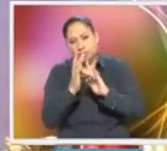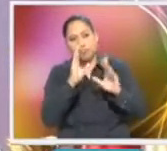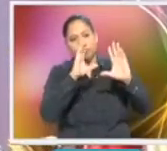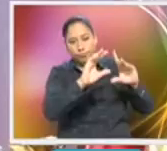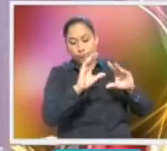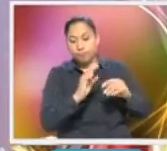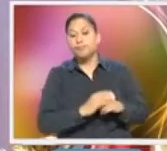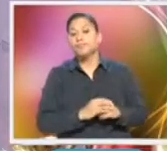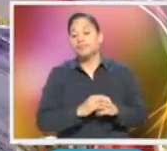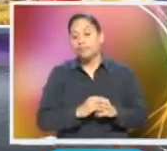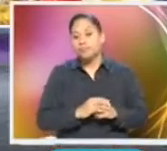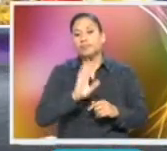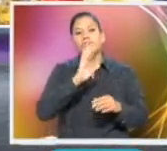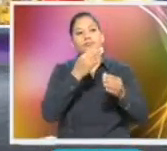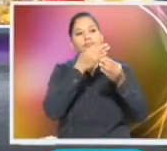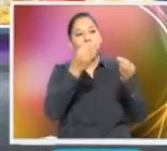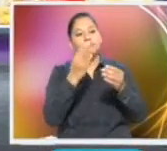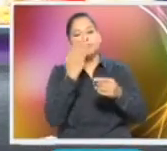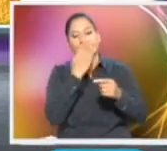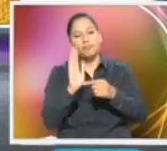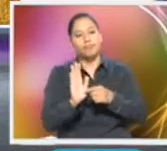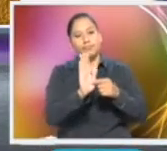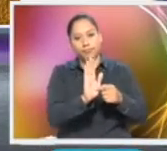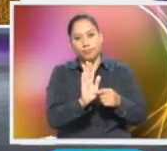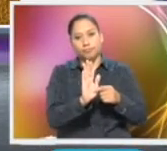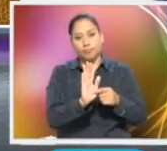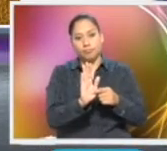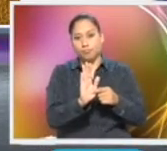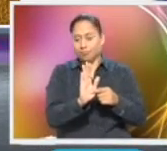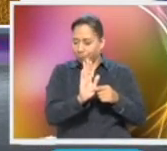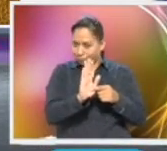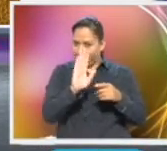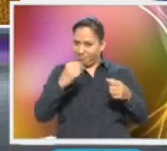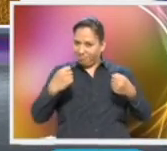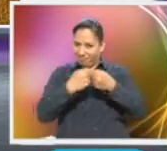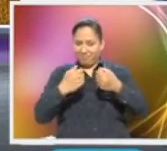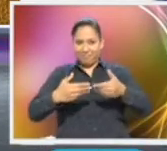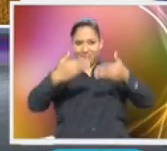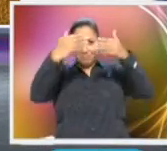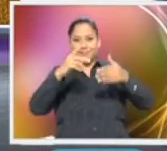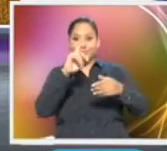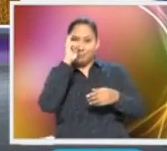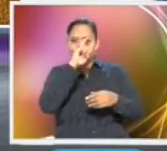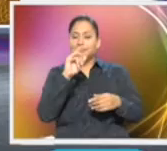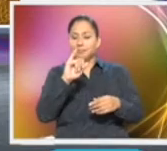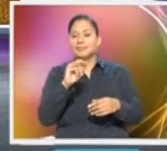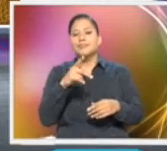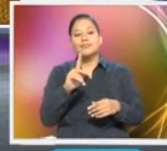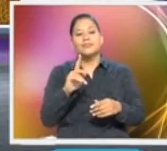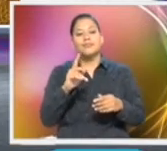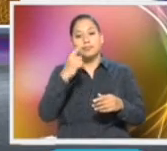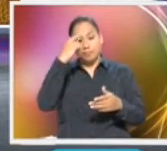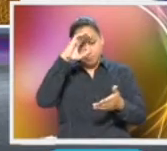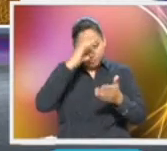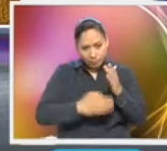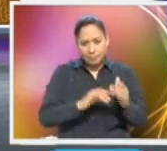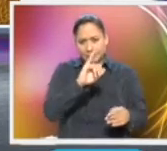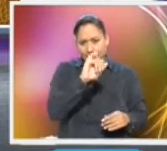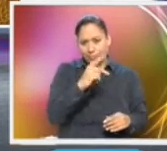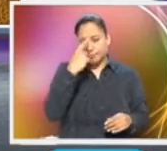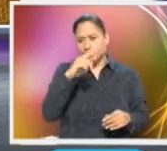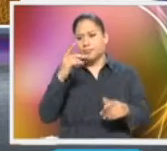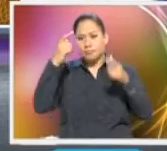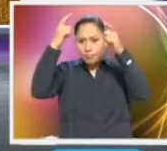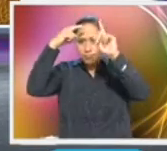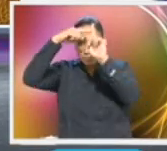a conocer el mensaje evangélico. Sí, no hay barreras, ¿no? Al Es final. es central no solamente para el catolicismo y para la ortodoxia,